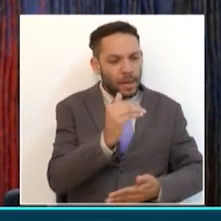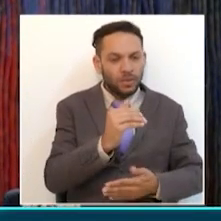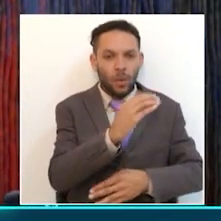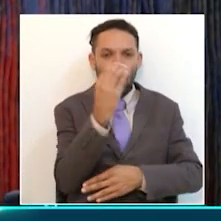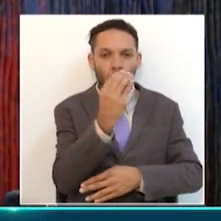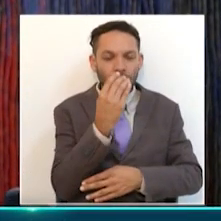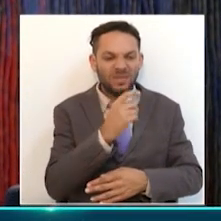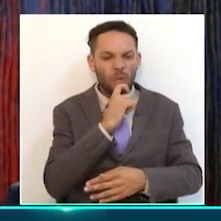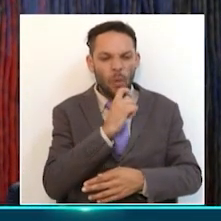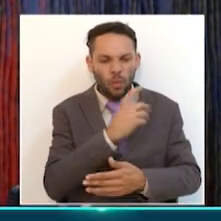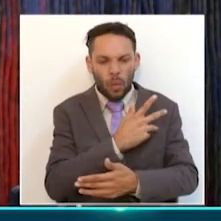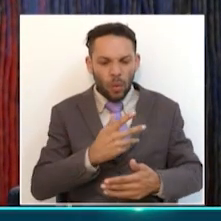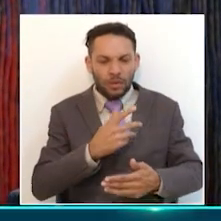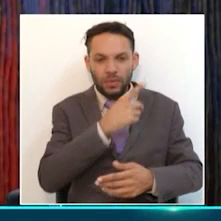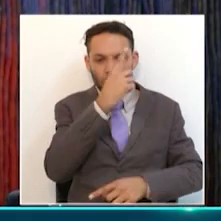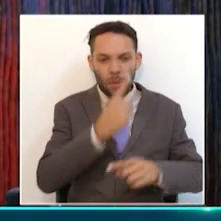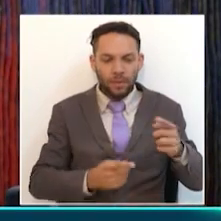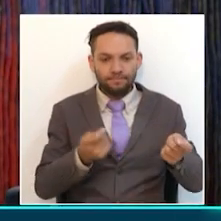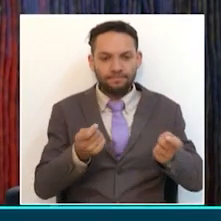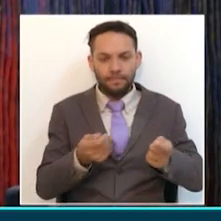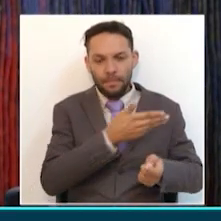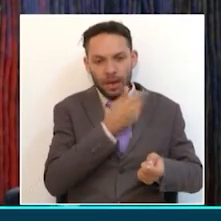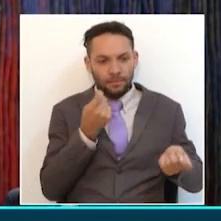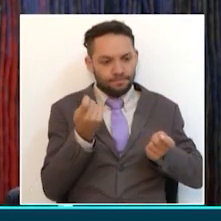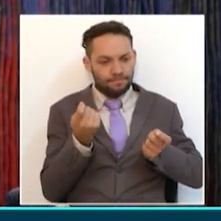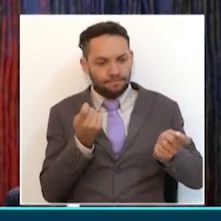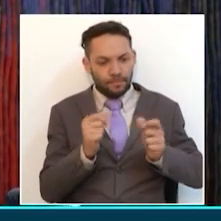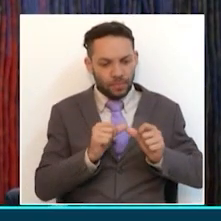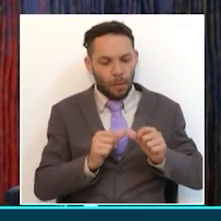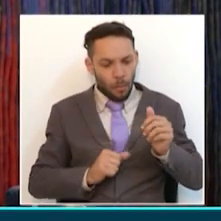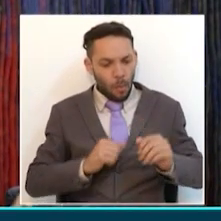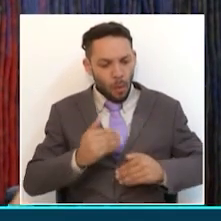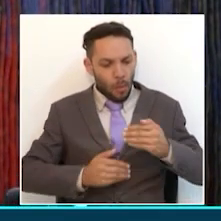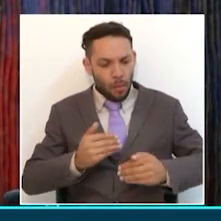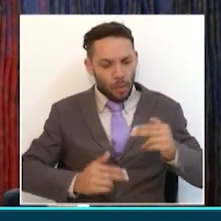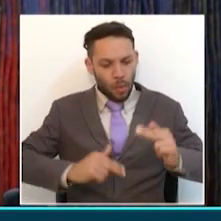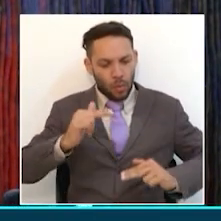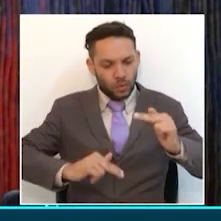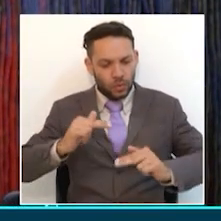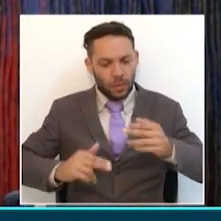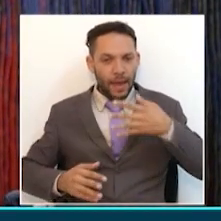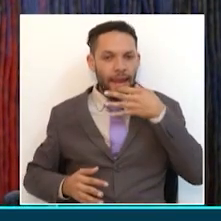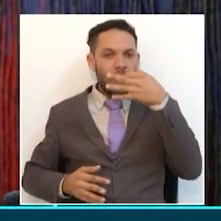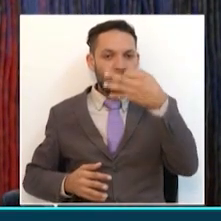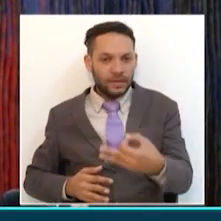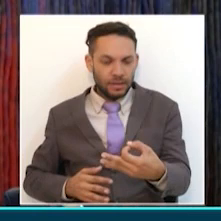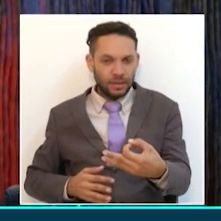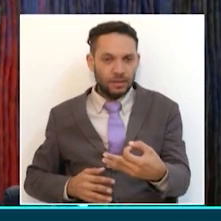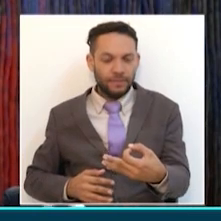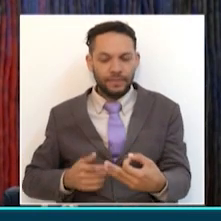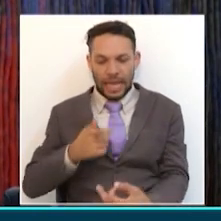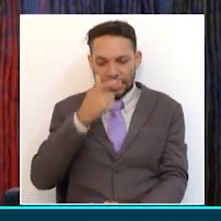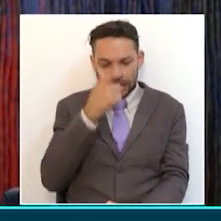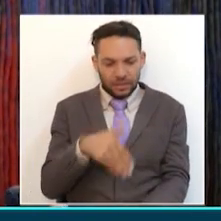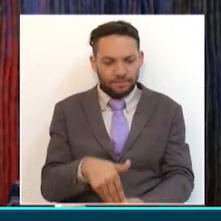menos rencor. Pero para ser más, tenemos que construir con la verdad, con lealtad sobre